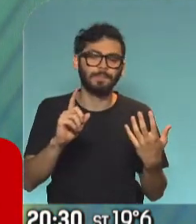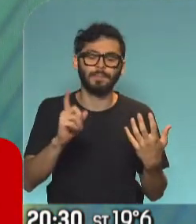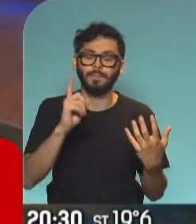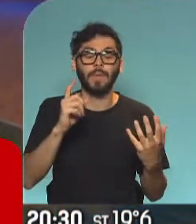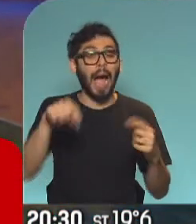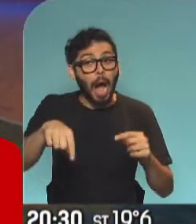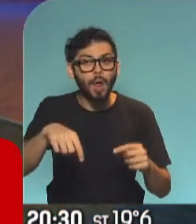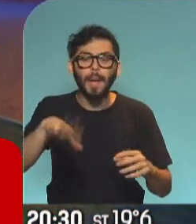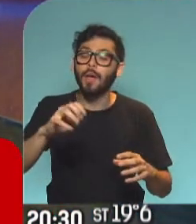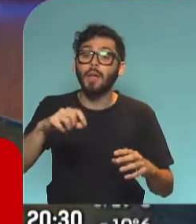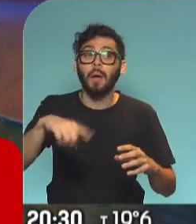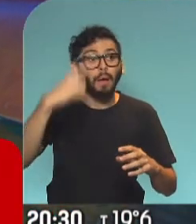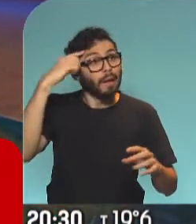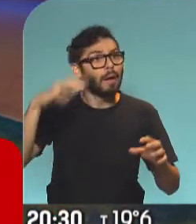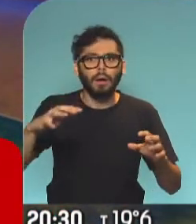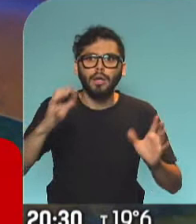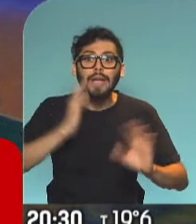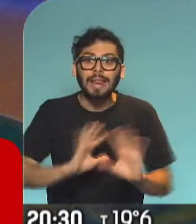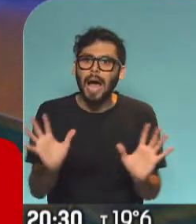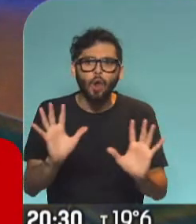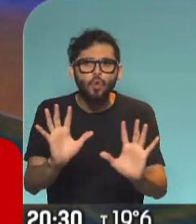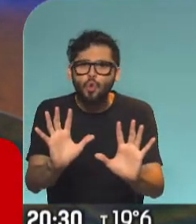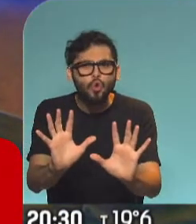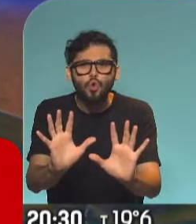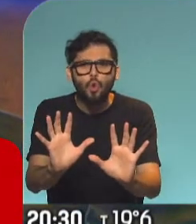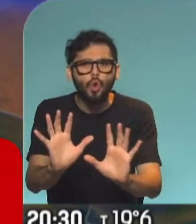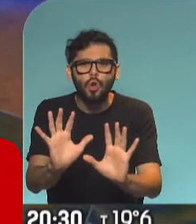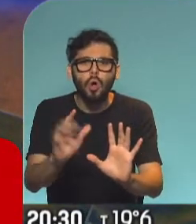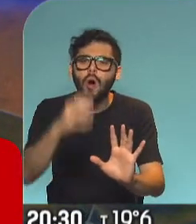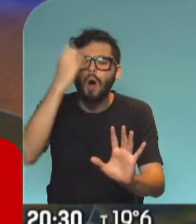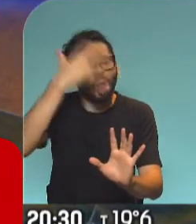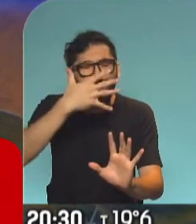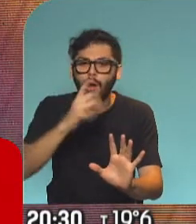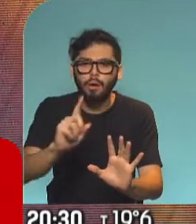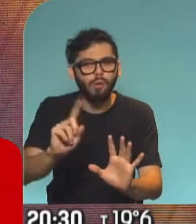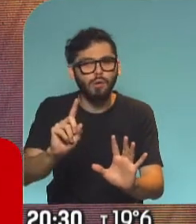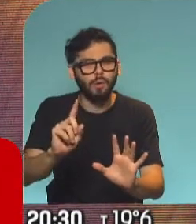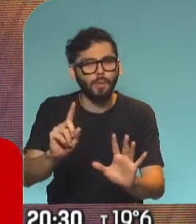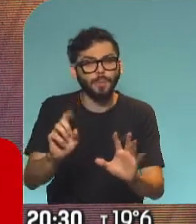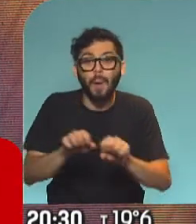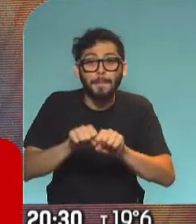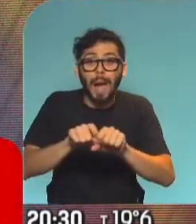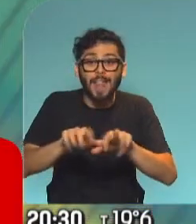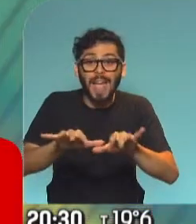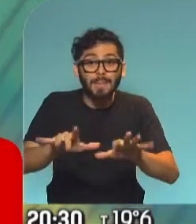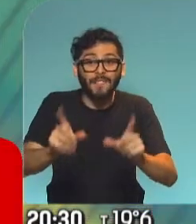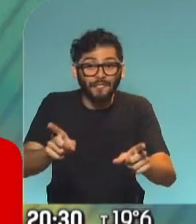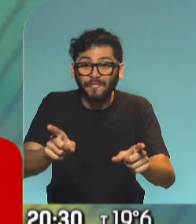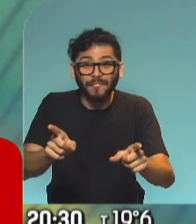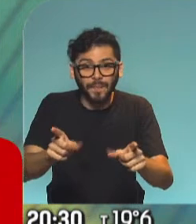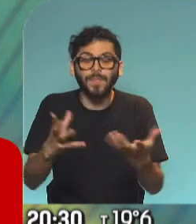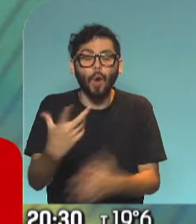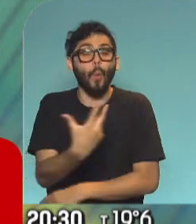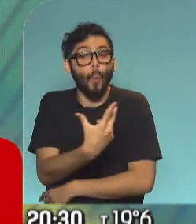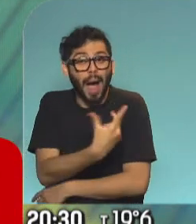dice, no, esto se terminó. No se deje engañar. Sigue. Estamos atravesando la pandemia, no la dejamos atrás. La vacuna nos va a